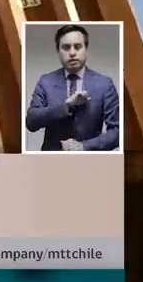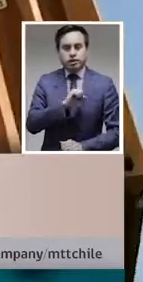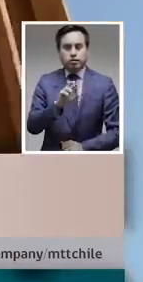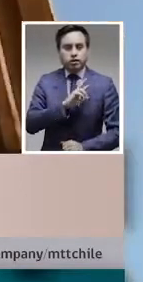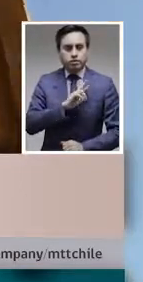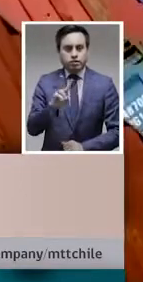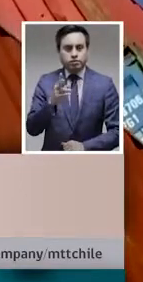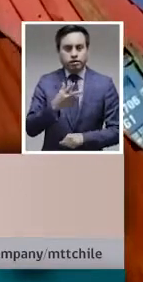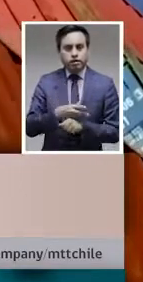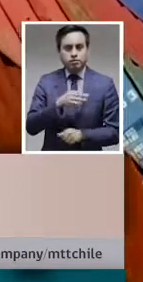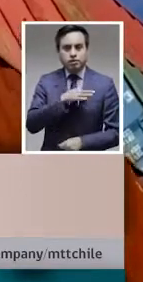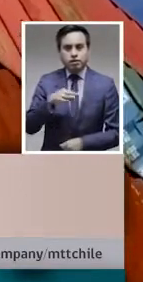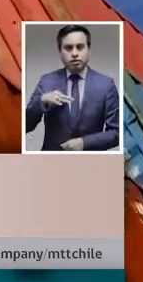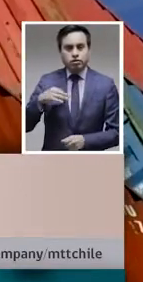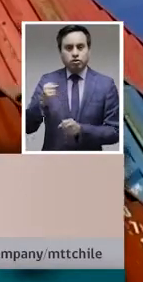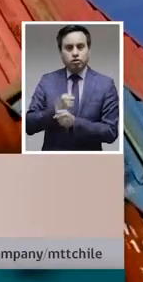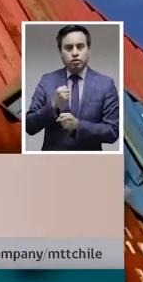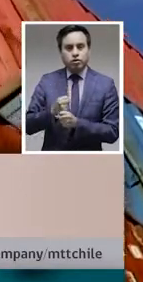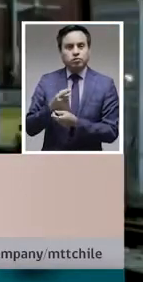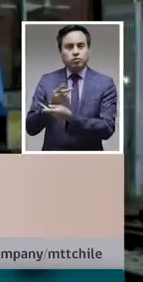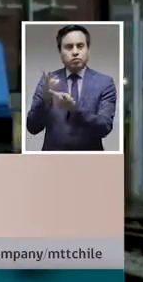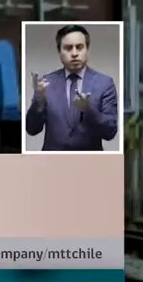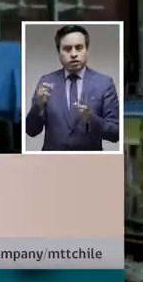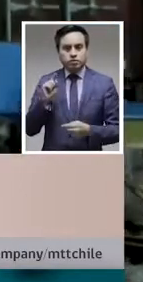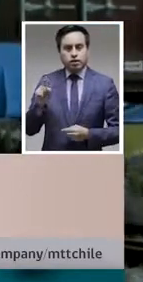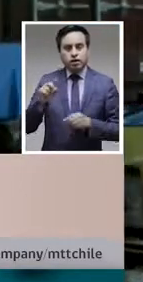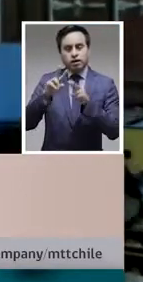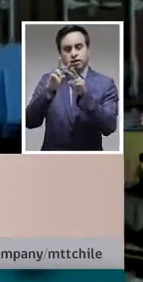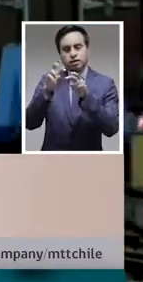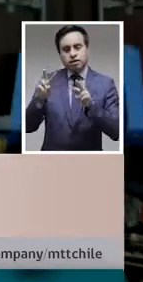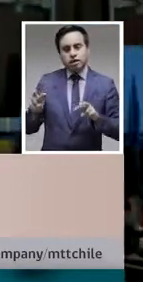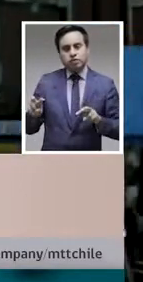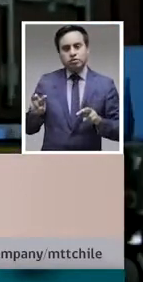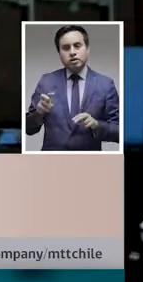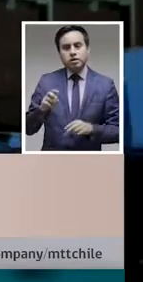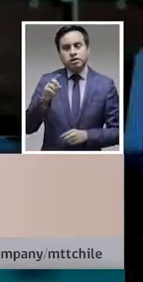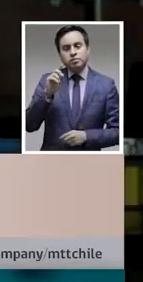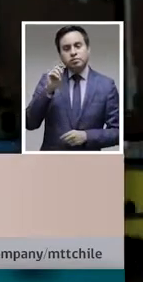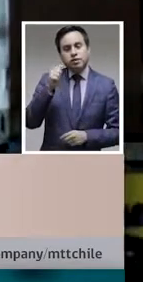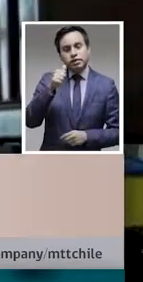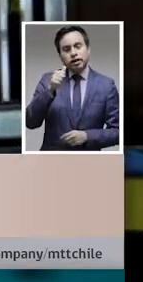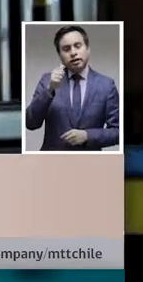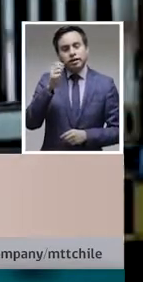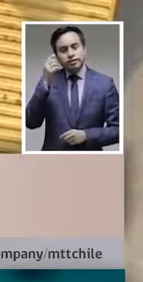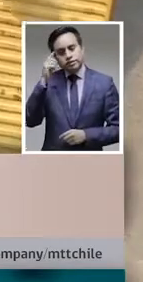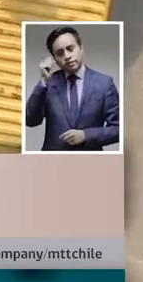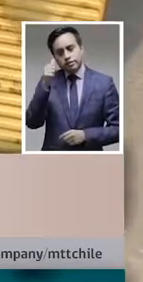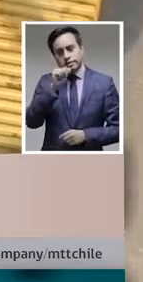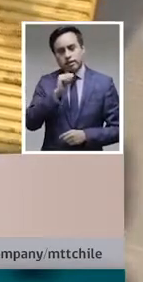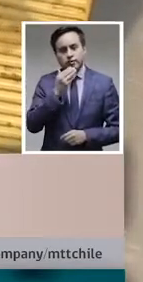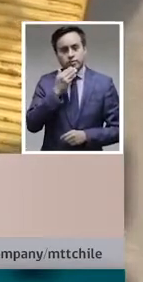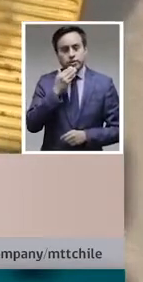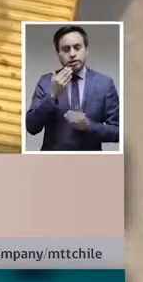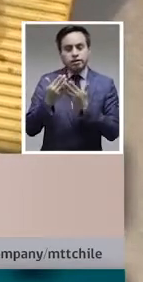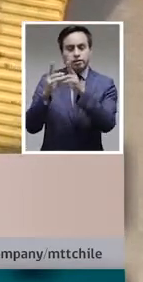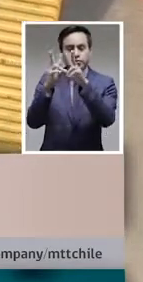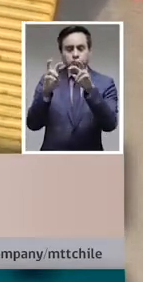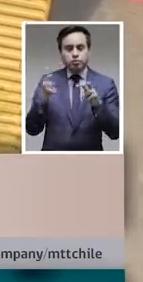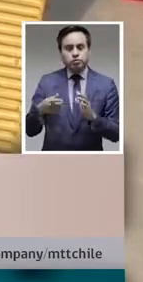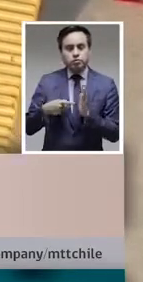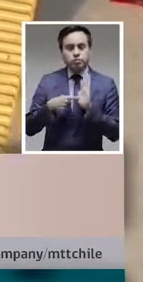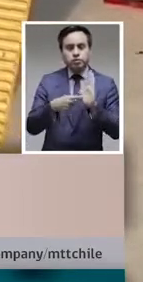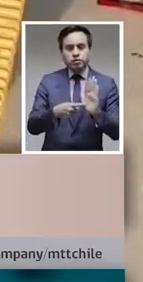Santiago-Valparaíso está en el Ministerio de Obras Públicas. Se están analizando las ideas privadas y contrastando los estudios propuestos